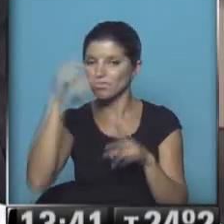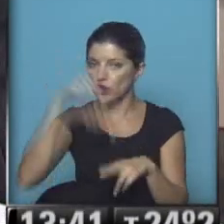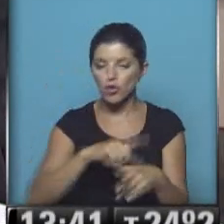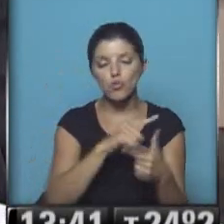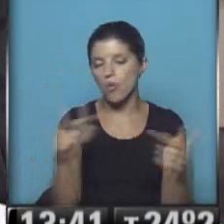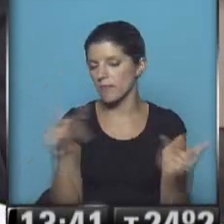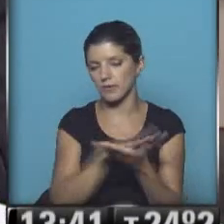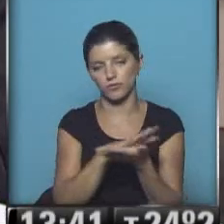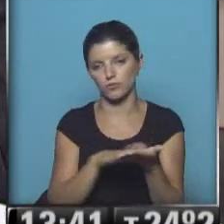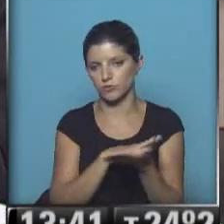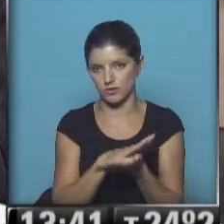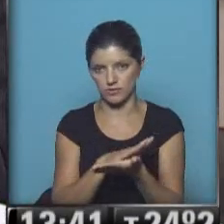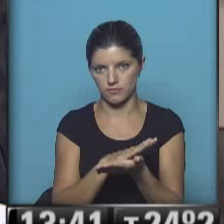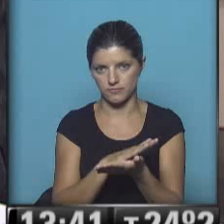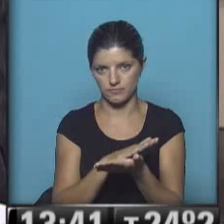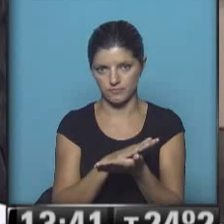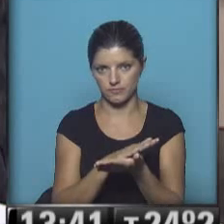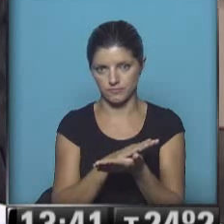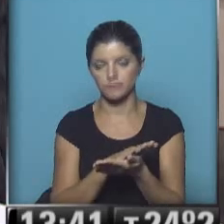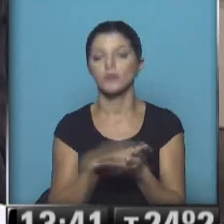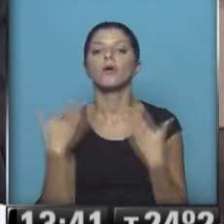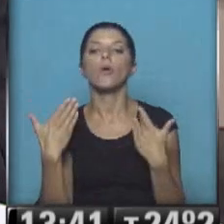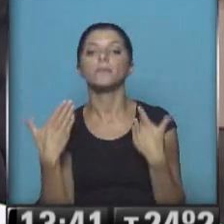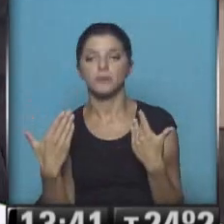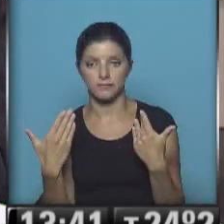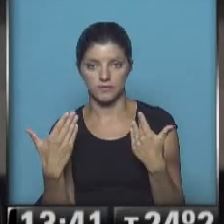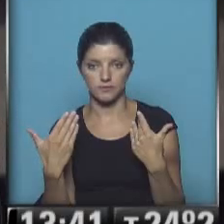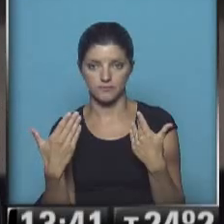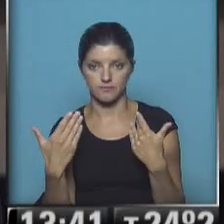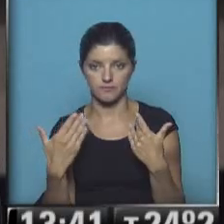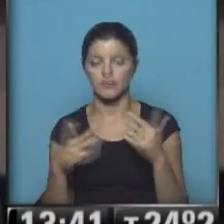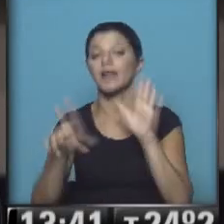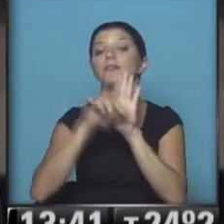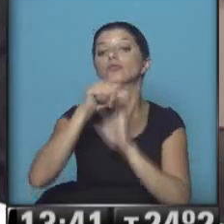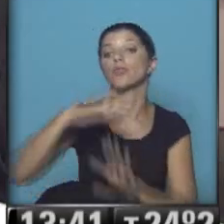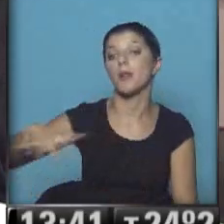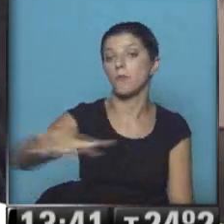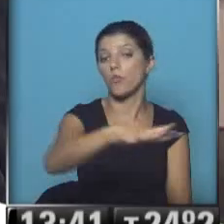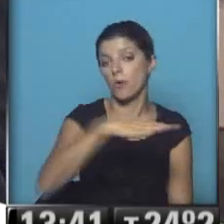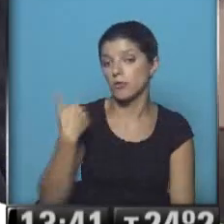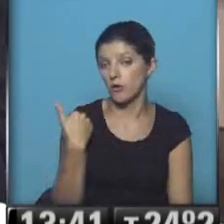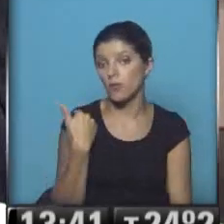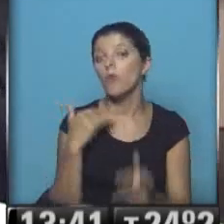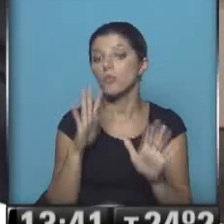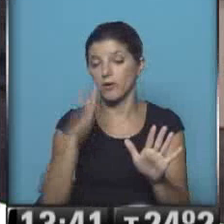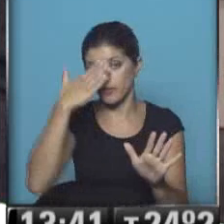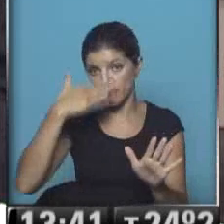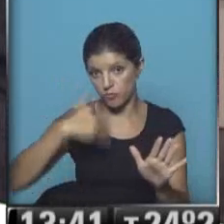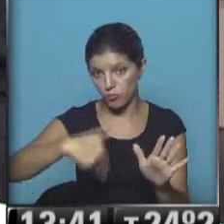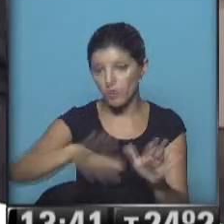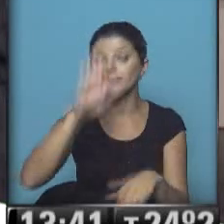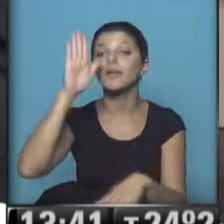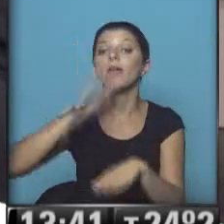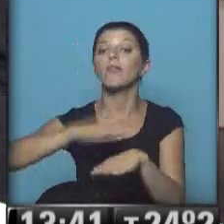de de resolver ese tema este obviamente es la legitimación Popular la que le puede dar eh después el